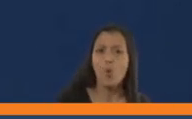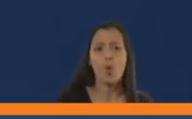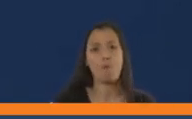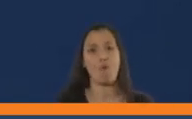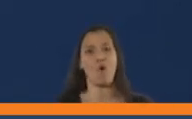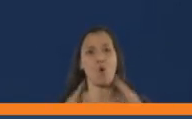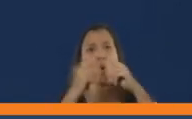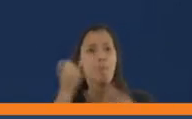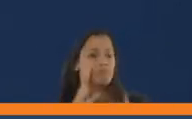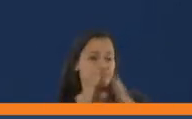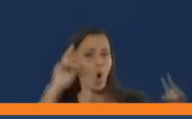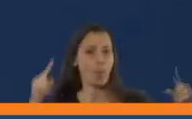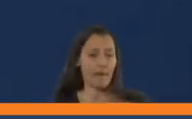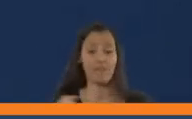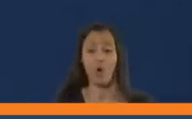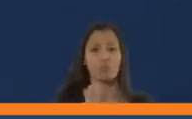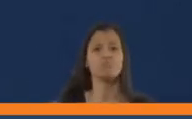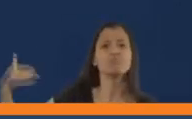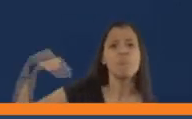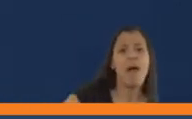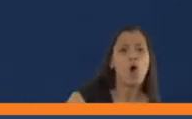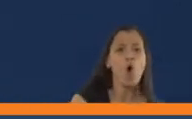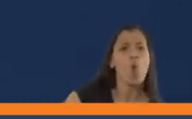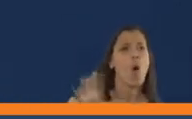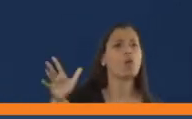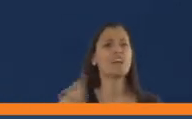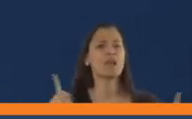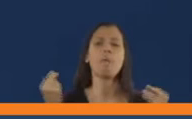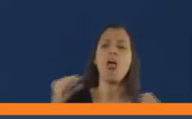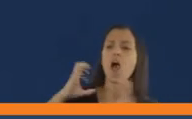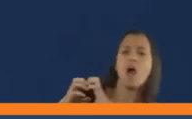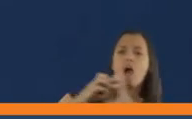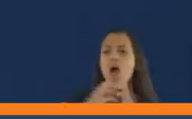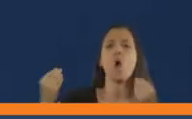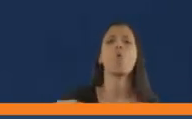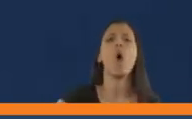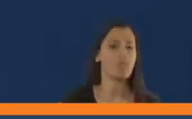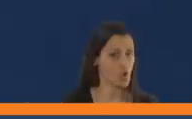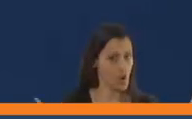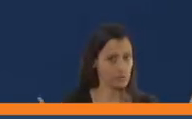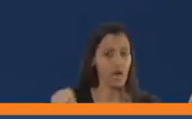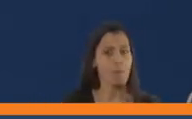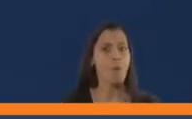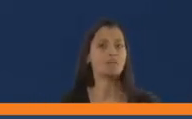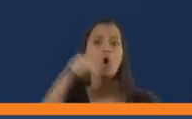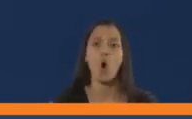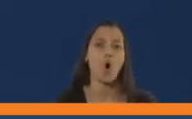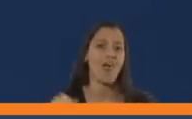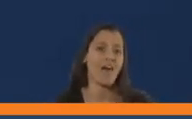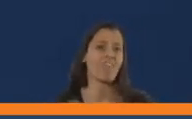cumbre no he venido a los ángeles a discutir cuando debemos hacerlo el momento es hoy